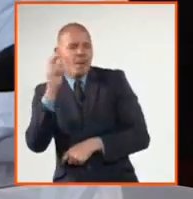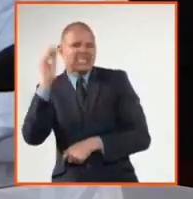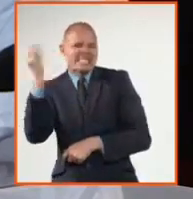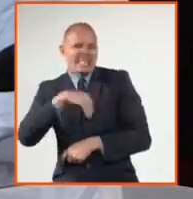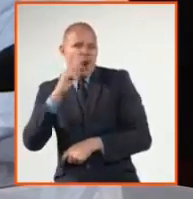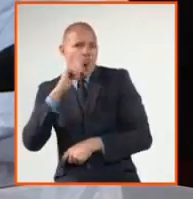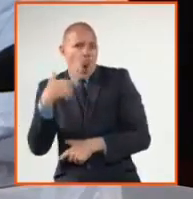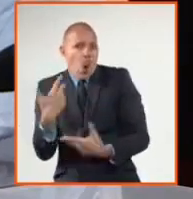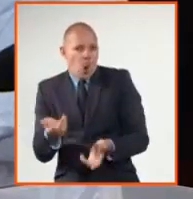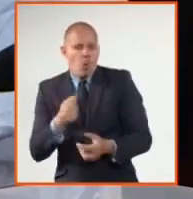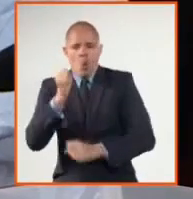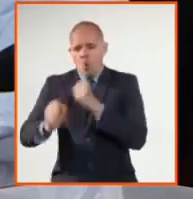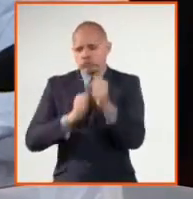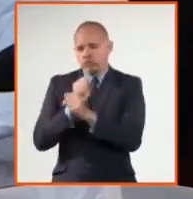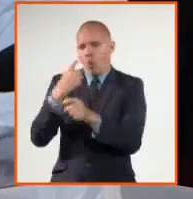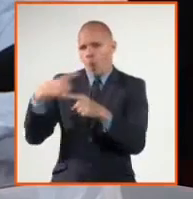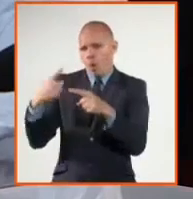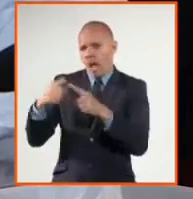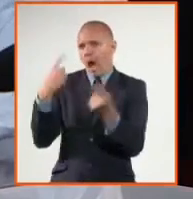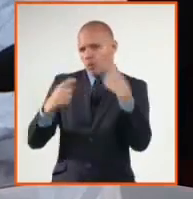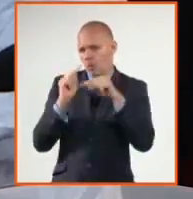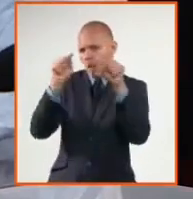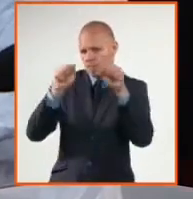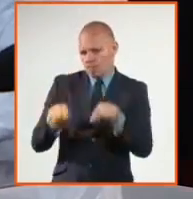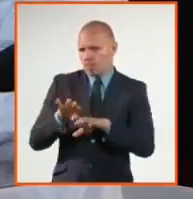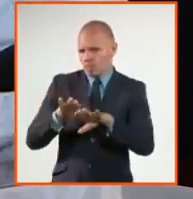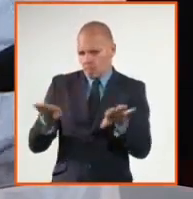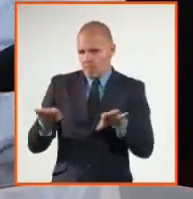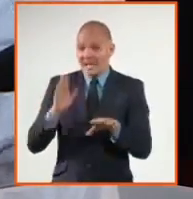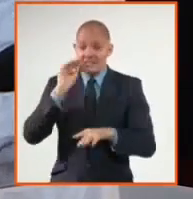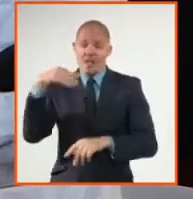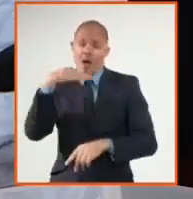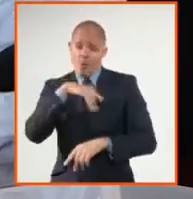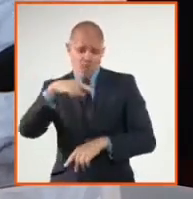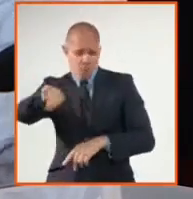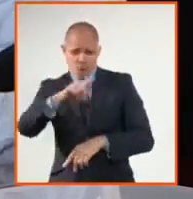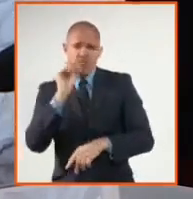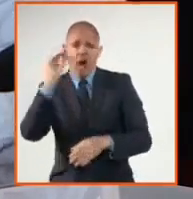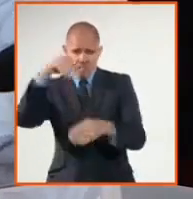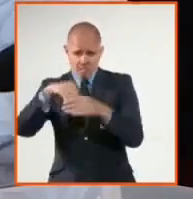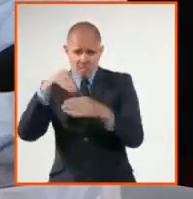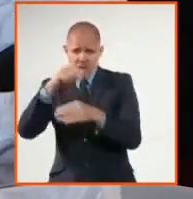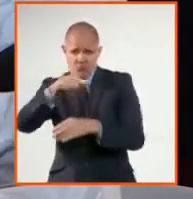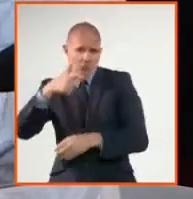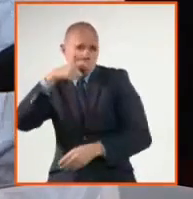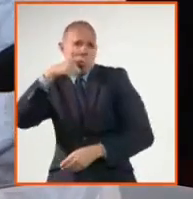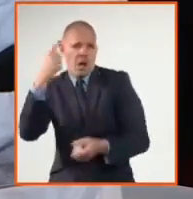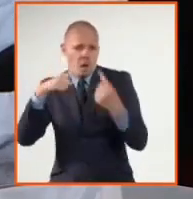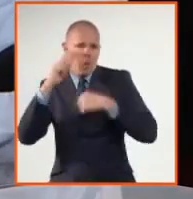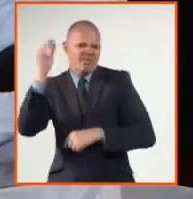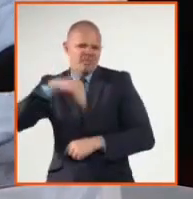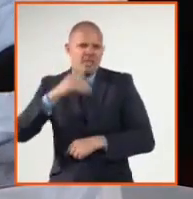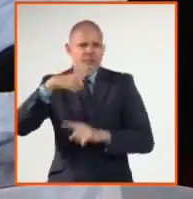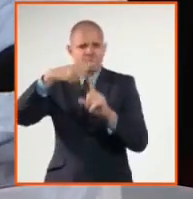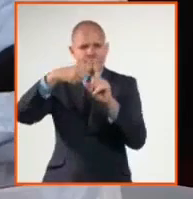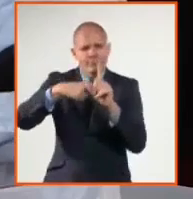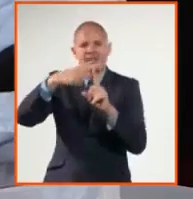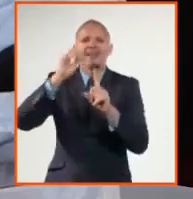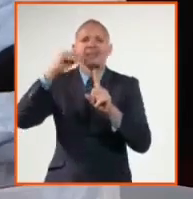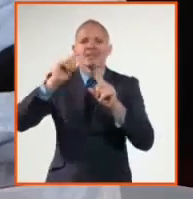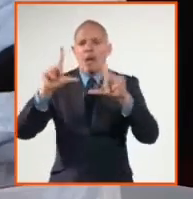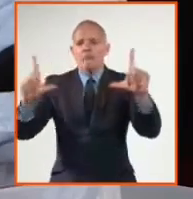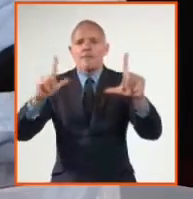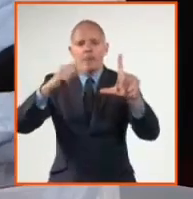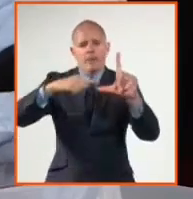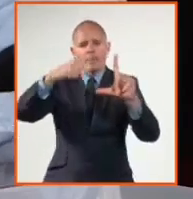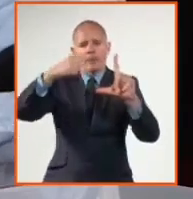usar los que tienen monta la máquina esta máquina como estas modernas tiene montado equipos que calculan los esfuerzos que miden vibraciones pero vamos a